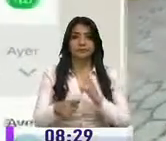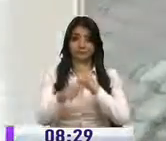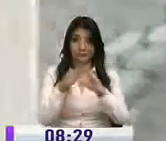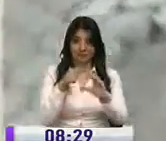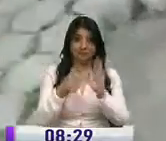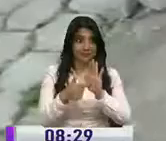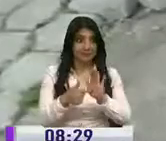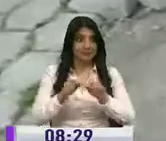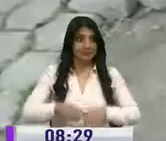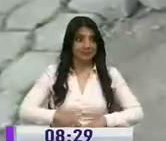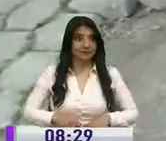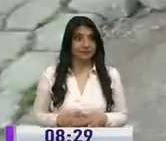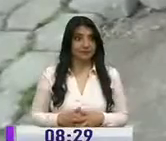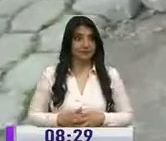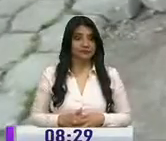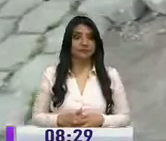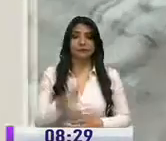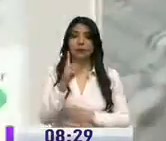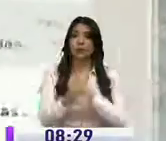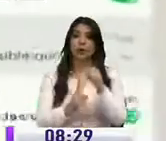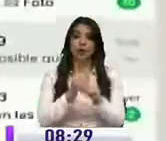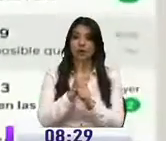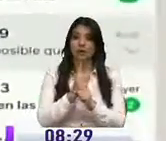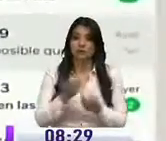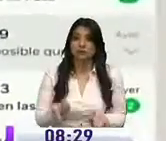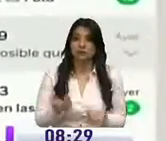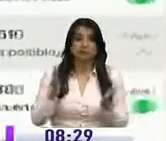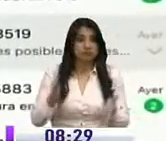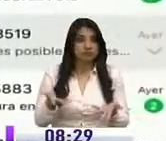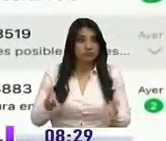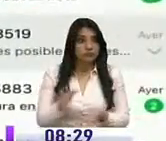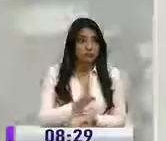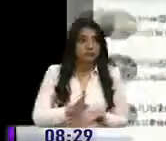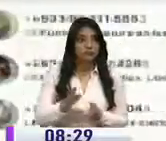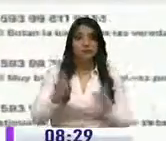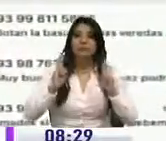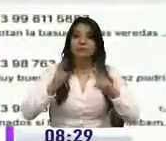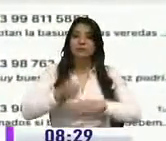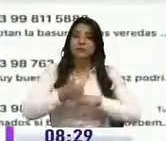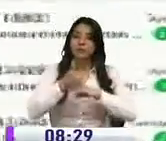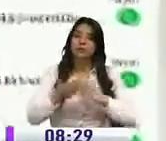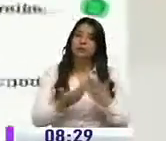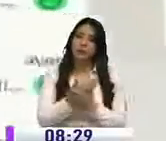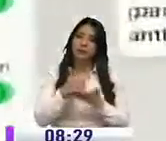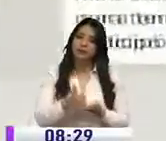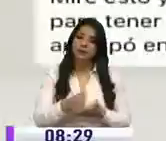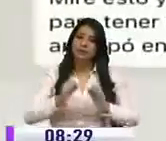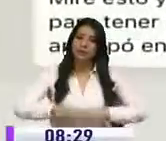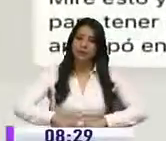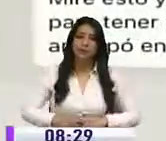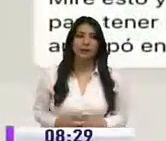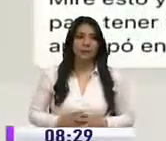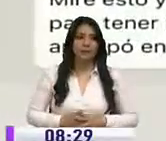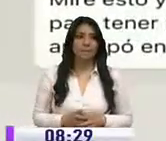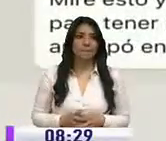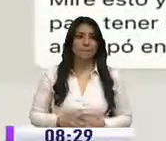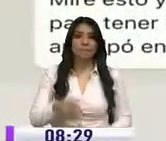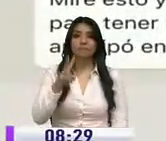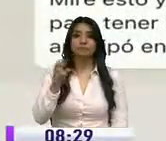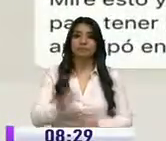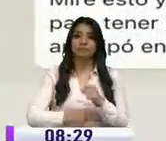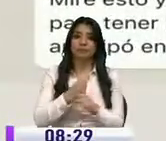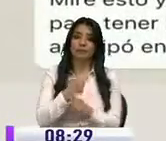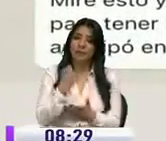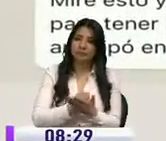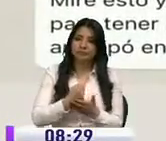ahí está. Vamos un año y nadie hace caso de este barrio. Ojalá les ayuden. Miren, más de 20 años que luchamos